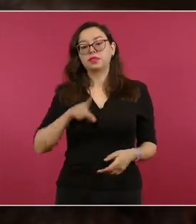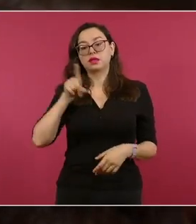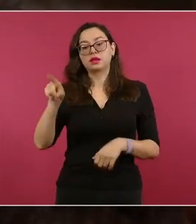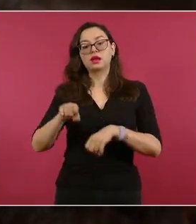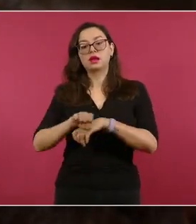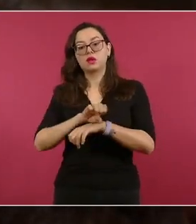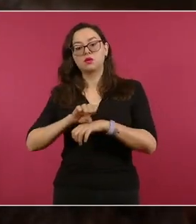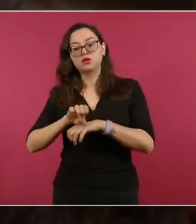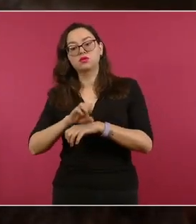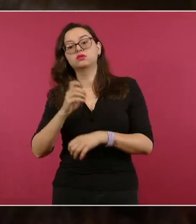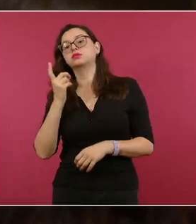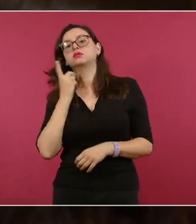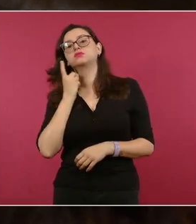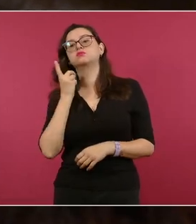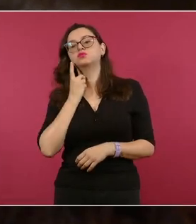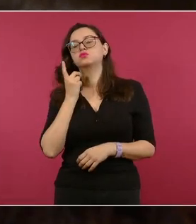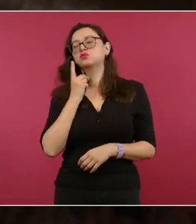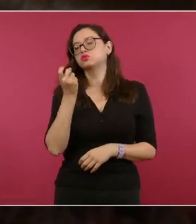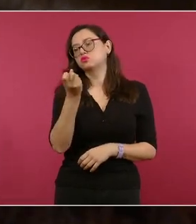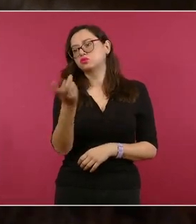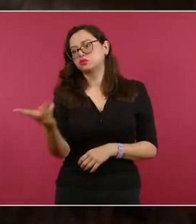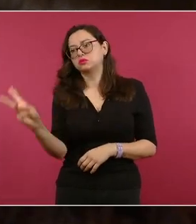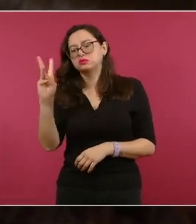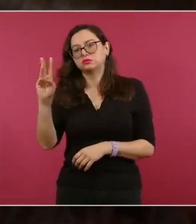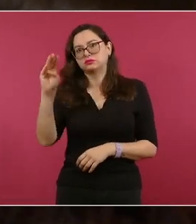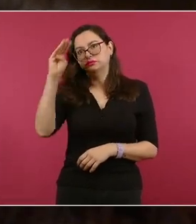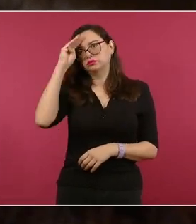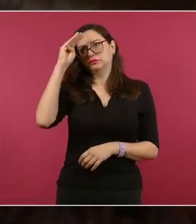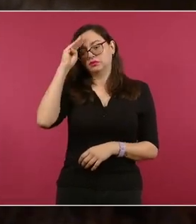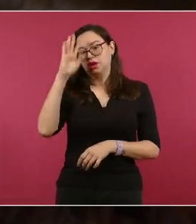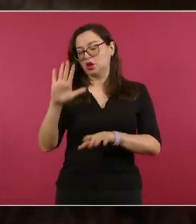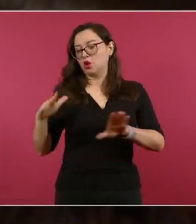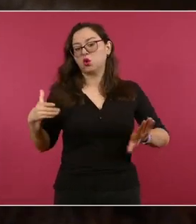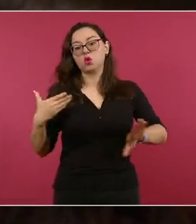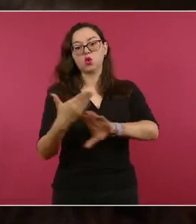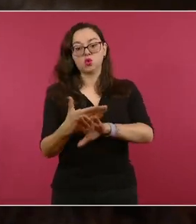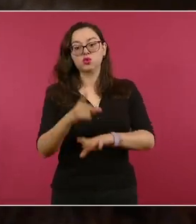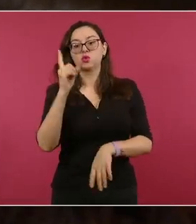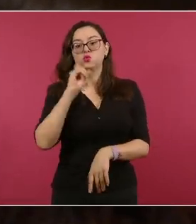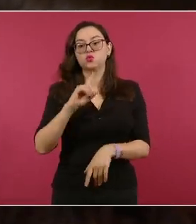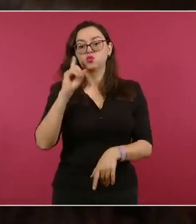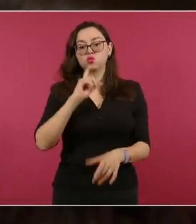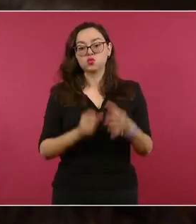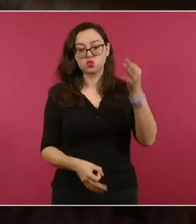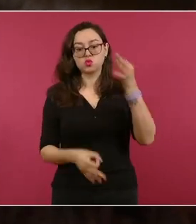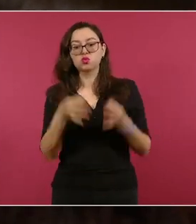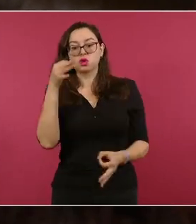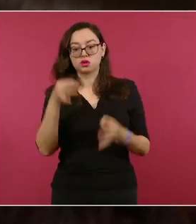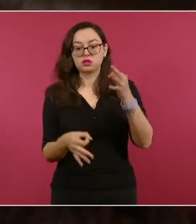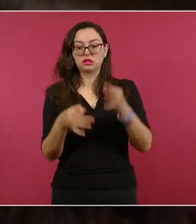han comenzado ya un proceso de juicio penal en su contra dentro de